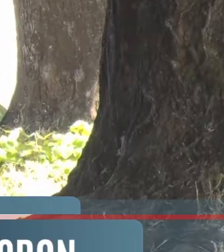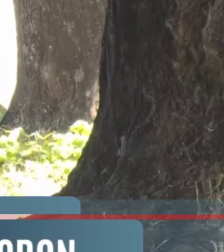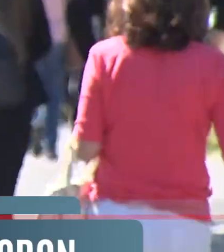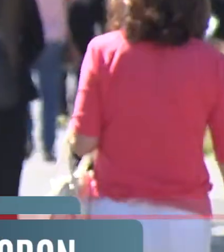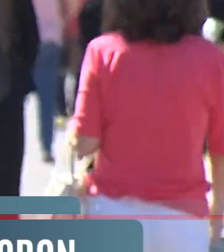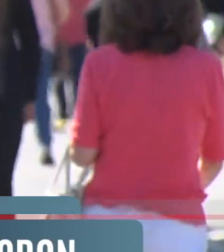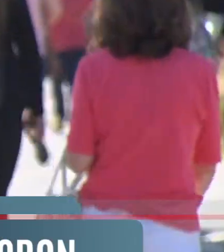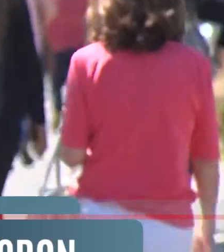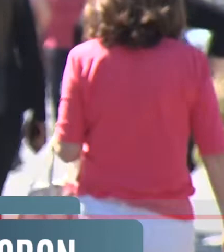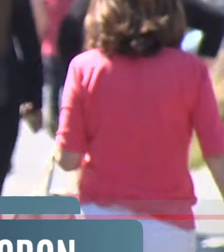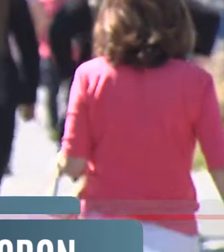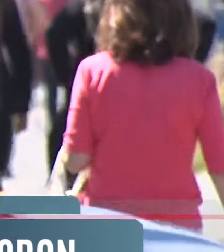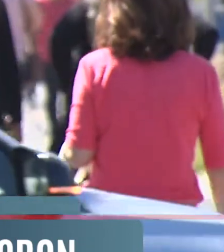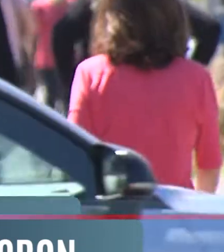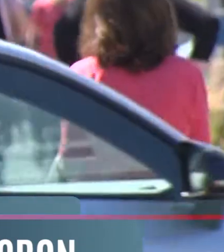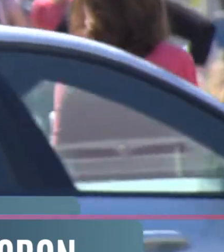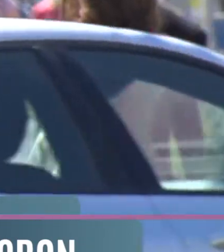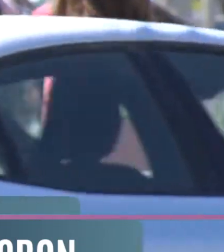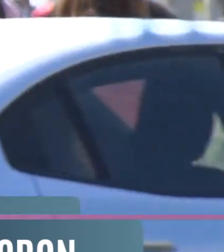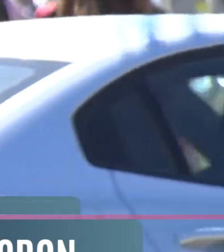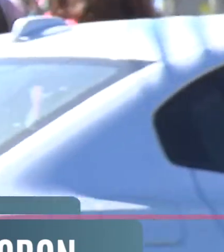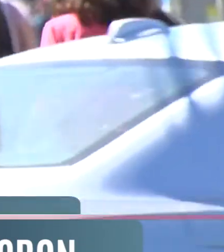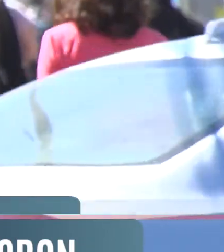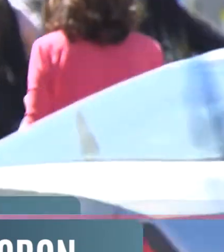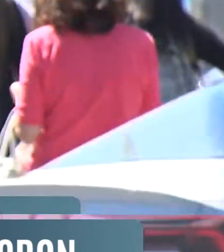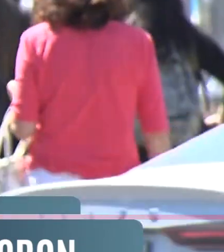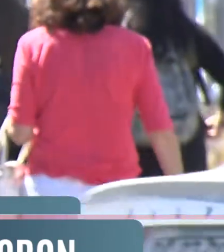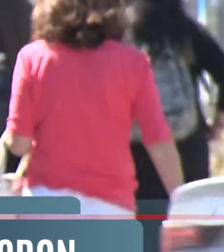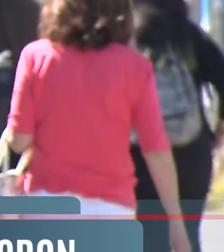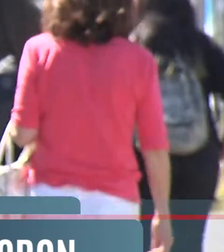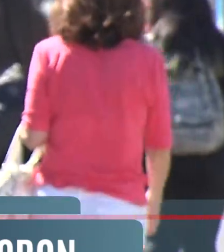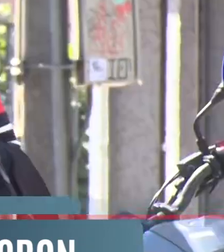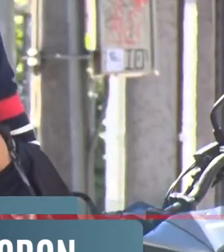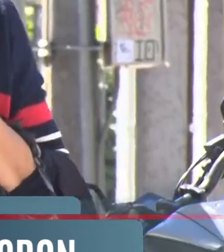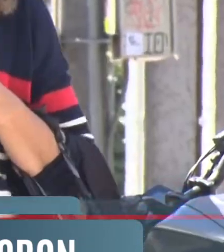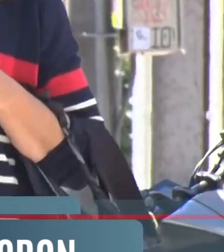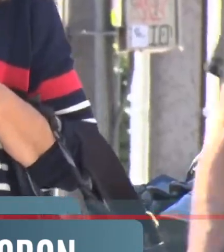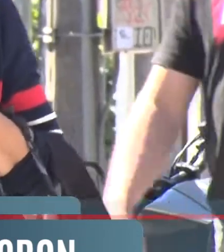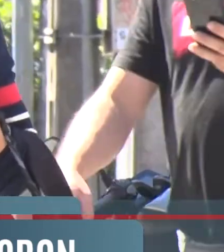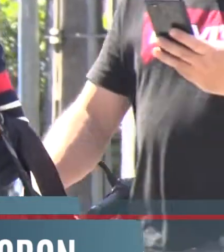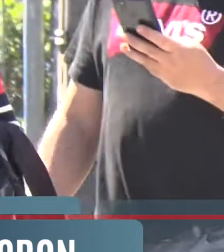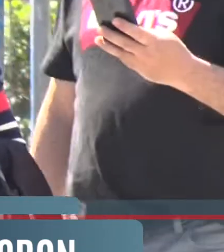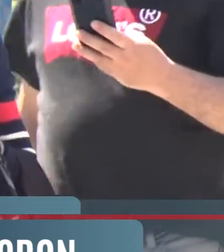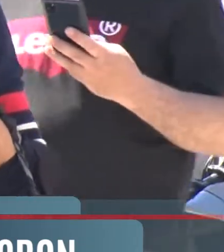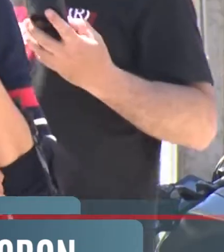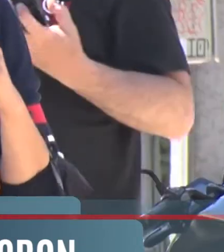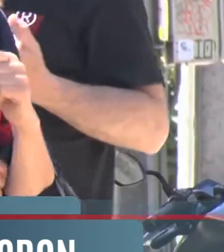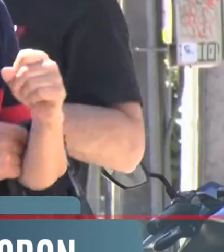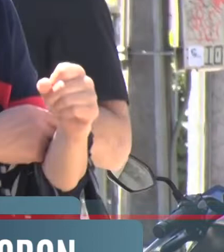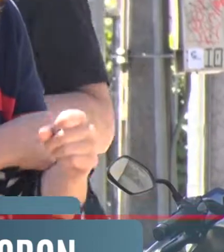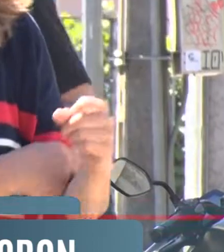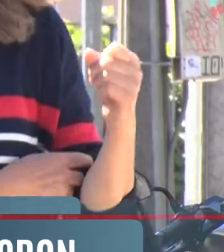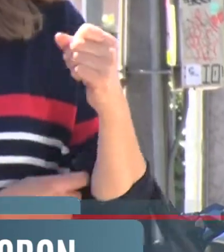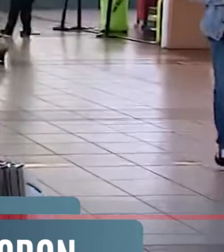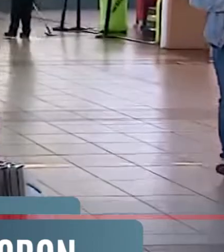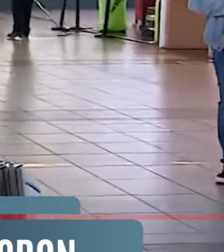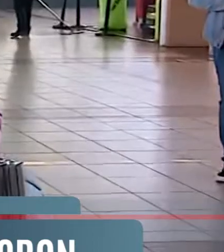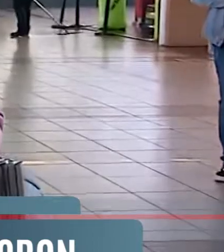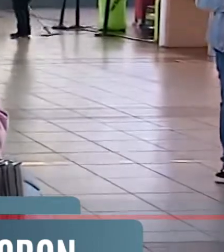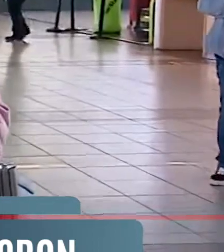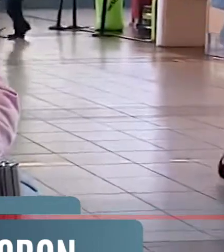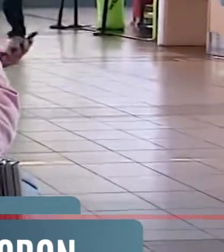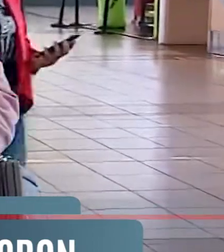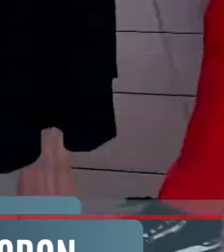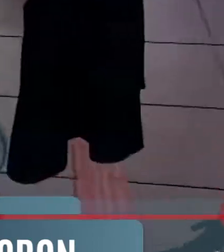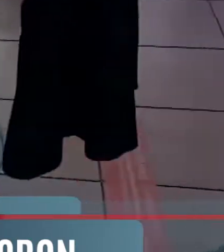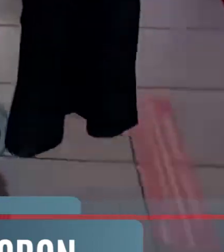sanitarios se registró un aumento de contagios con la variante omicron los nuevos casos de contagios corresponden a chilenos que